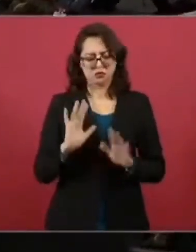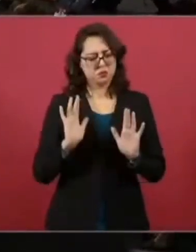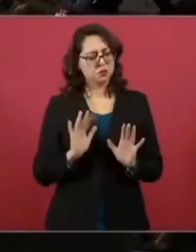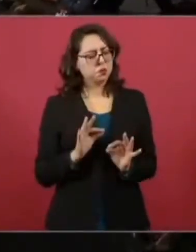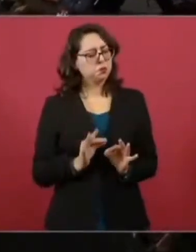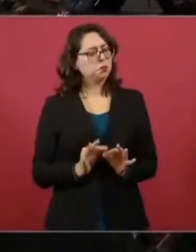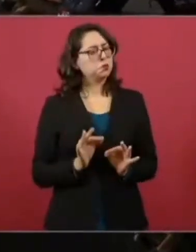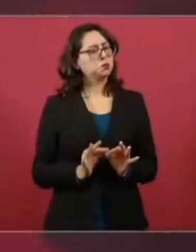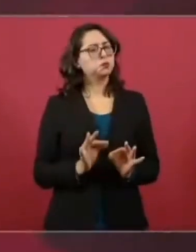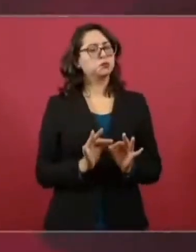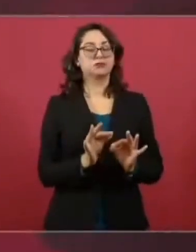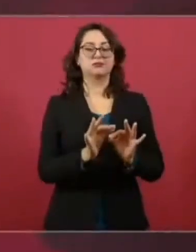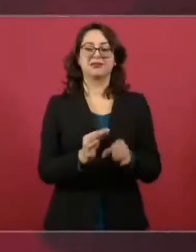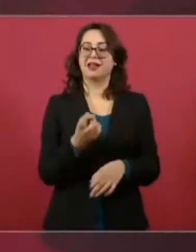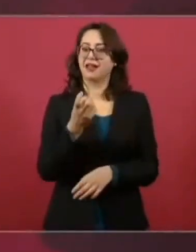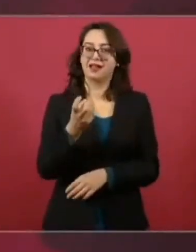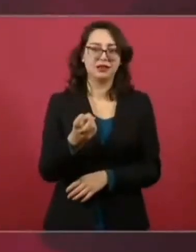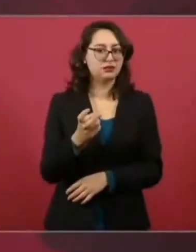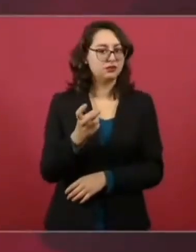y